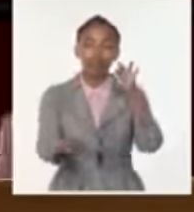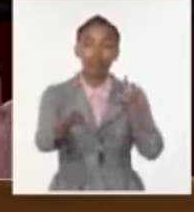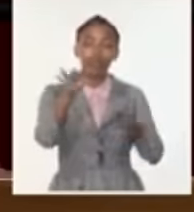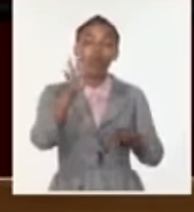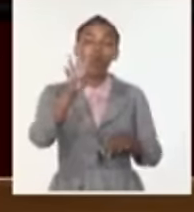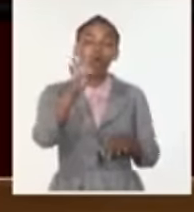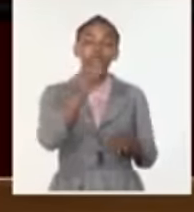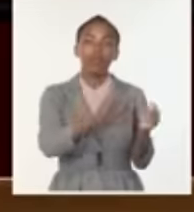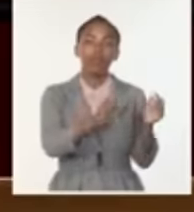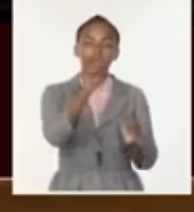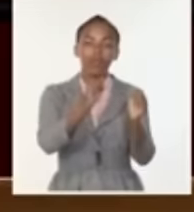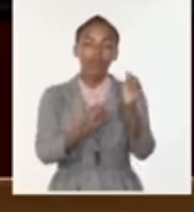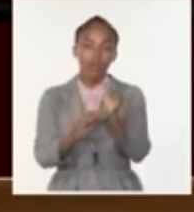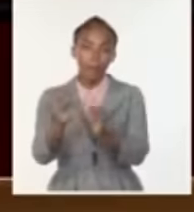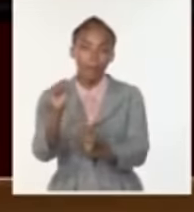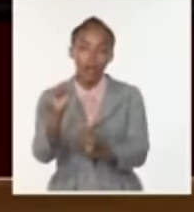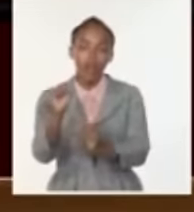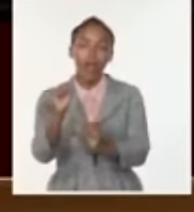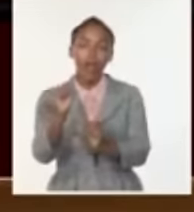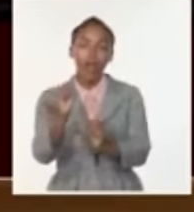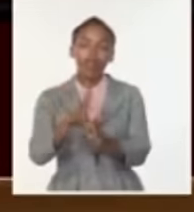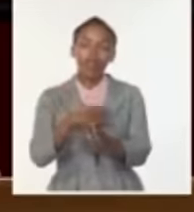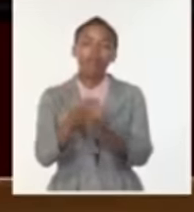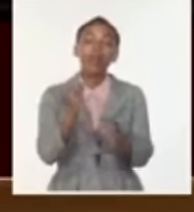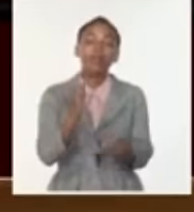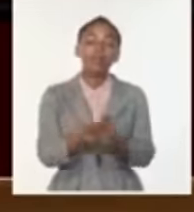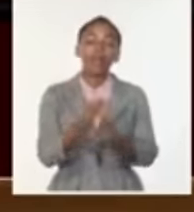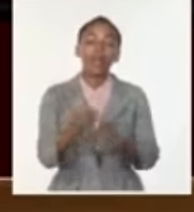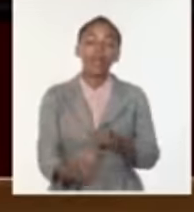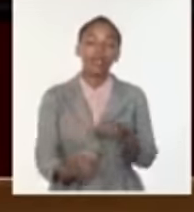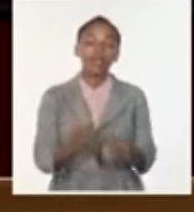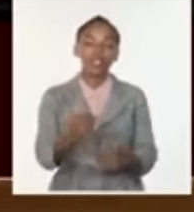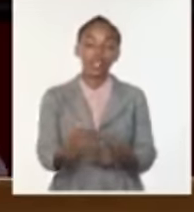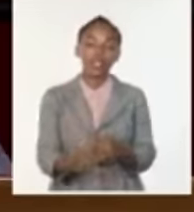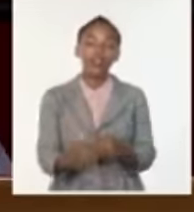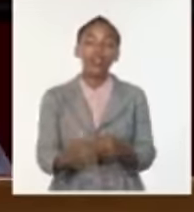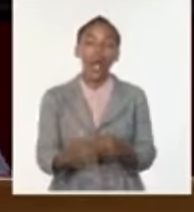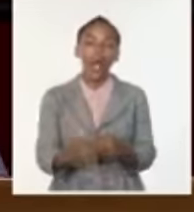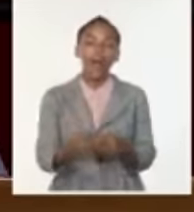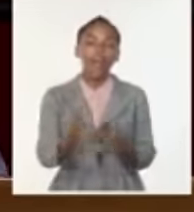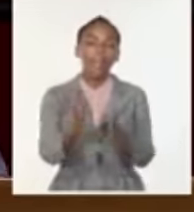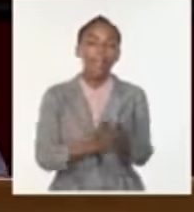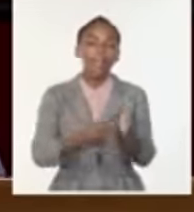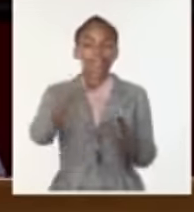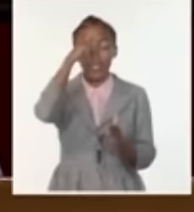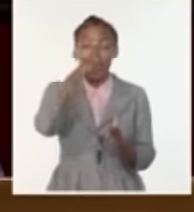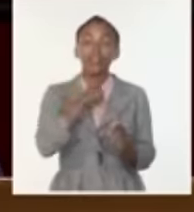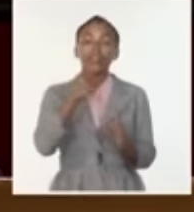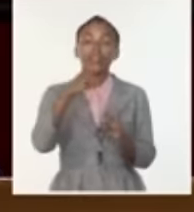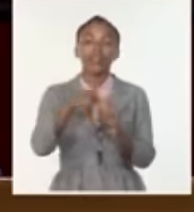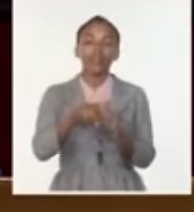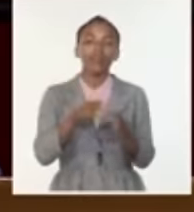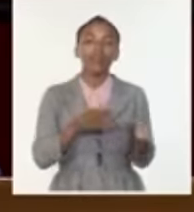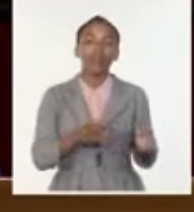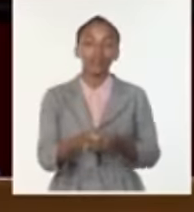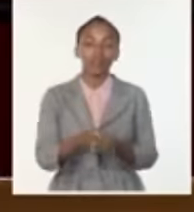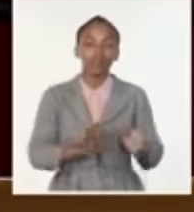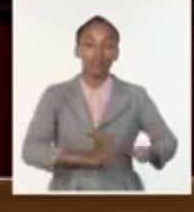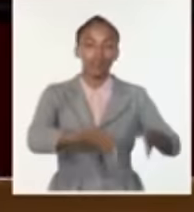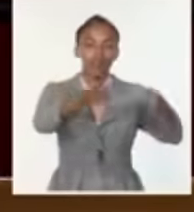y empezaremos el proceso de conformación para que ya en septiembre tengamos funcionando el instituto.